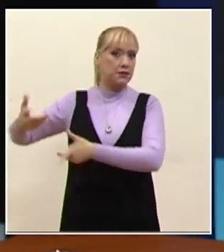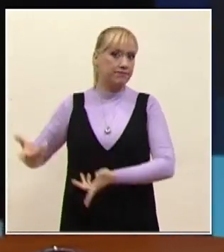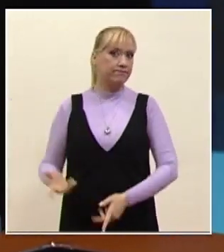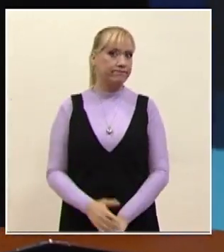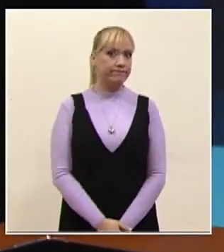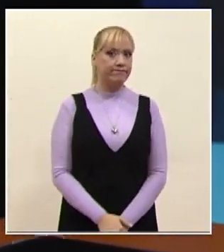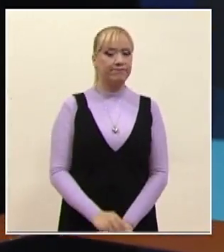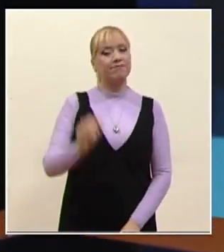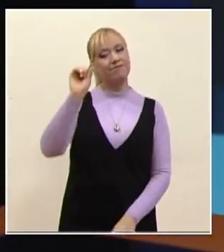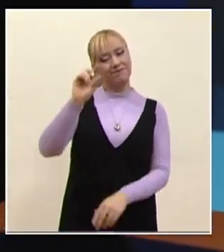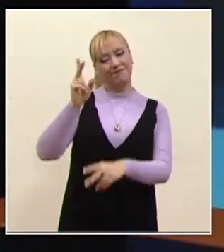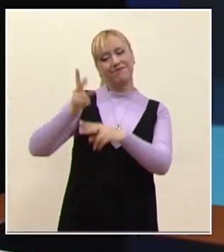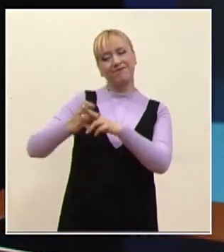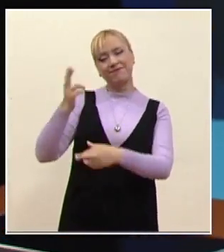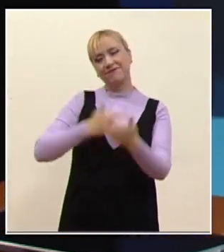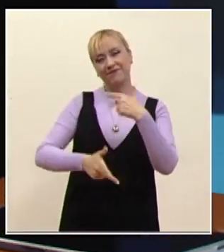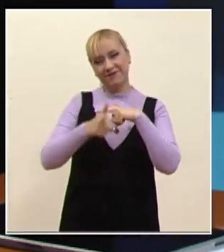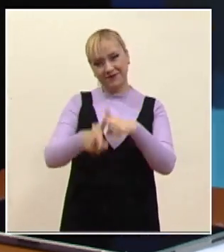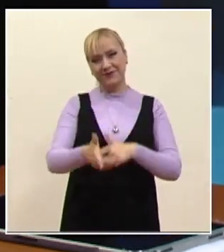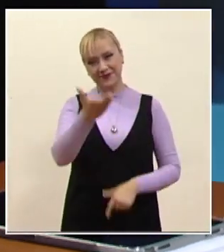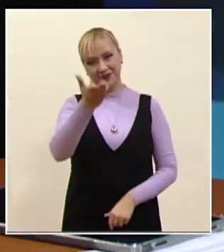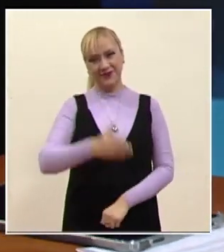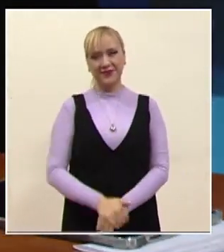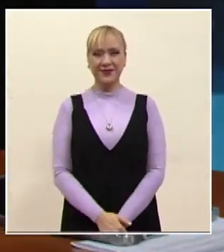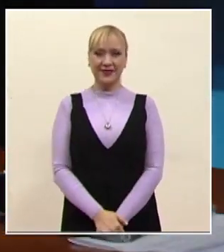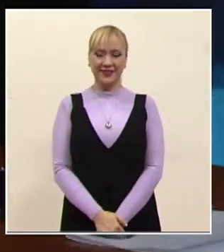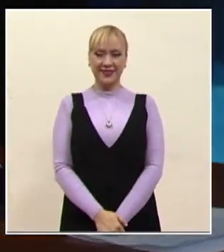Vamos a una pausa, ya regresamos.